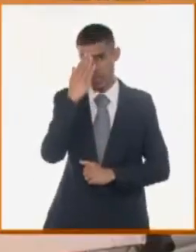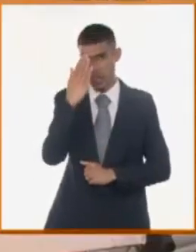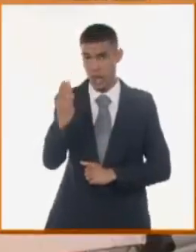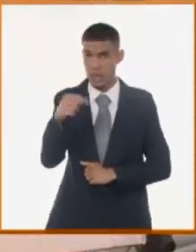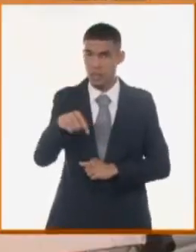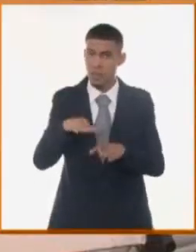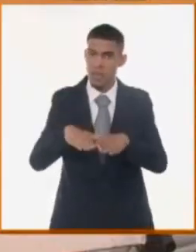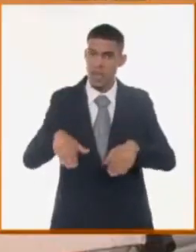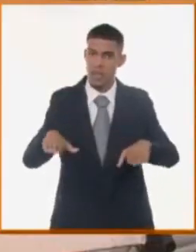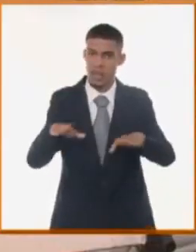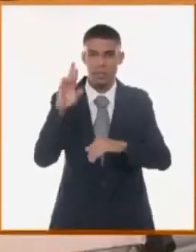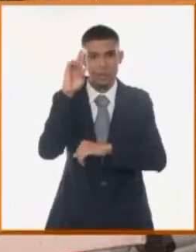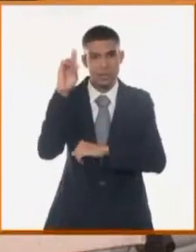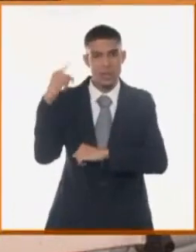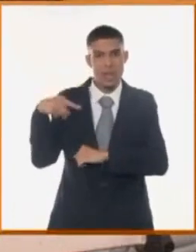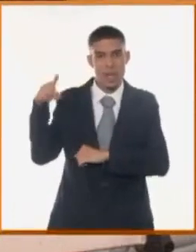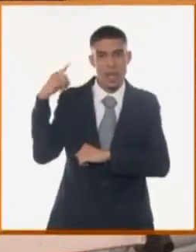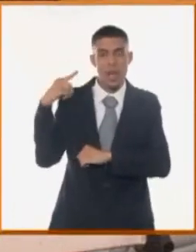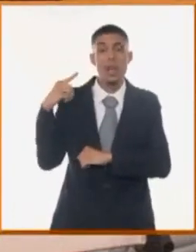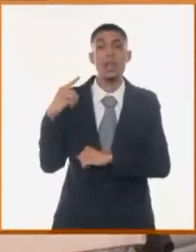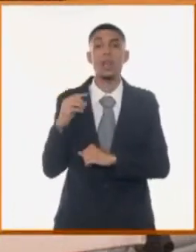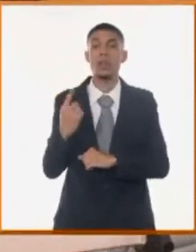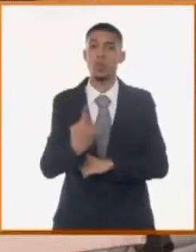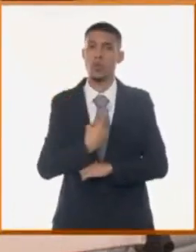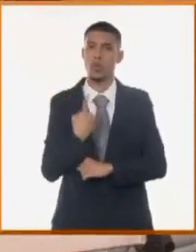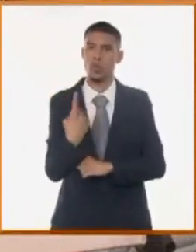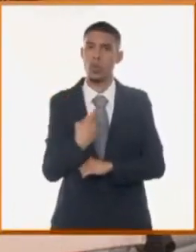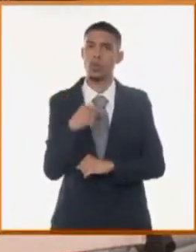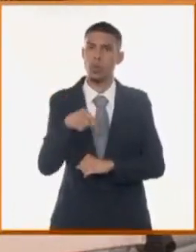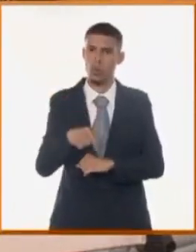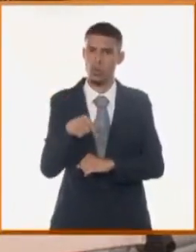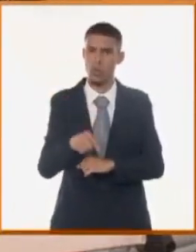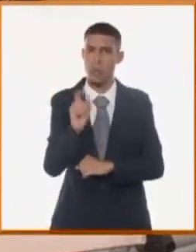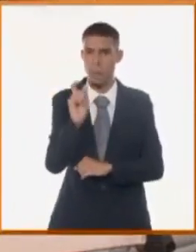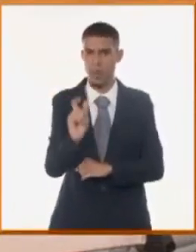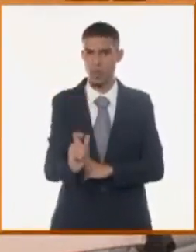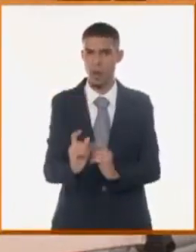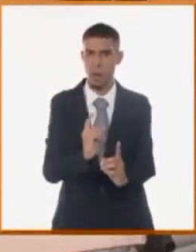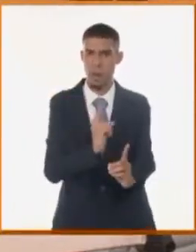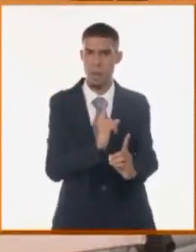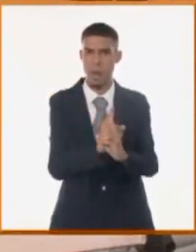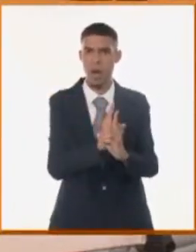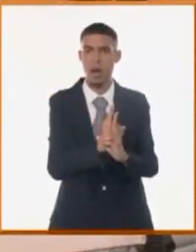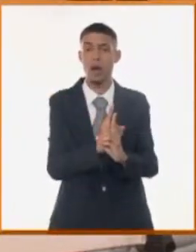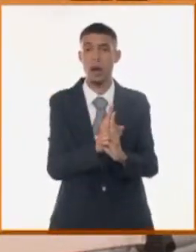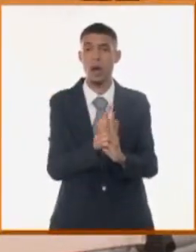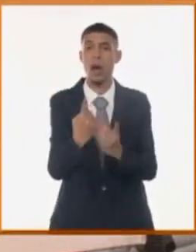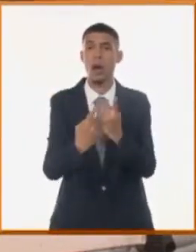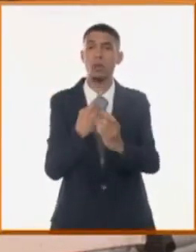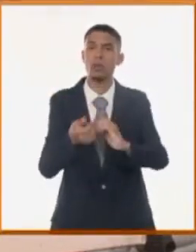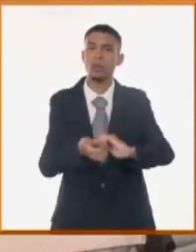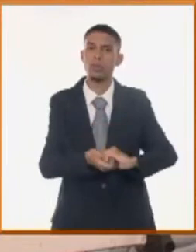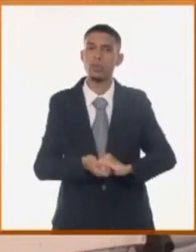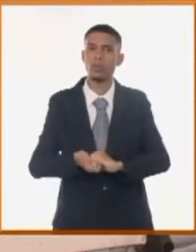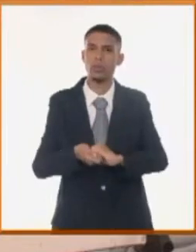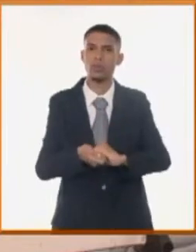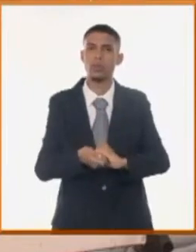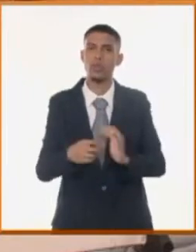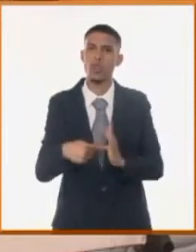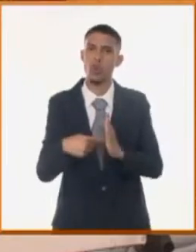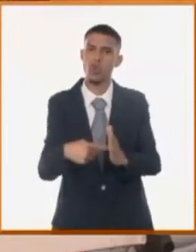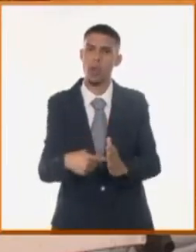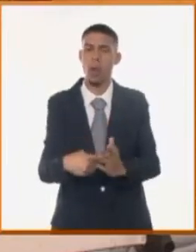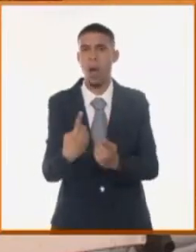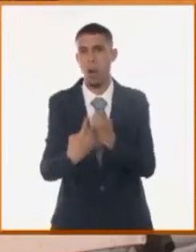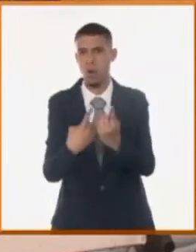mesa, nosotros vamos a establecer contacto personal con los compañeros que opinaron. Algunos de los